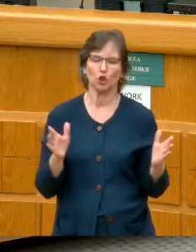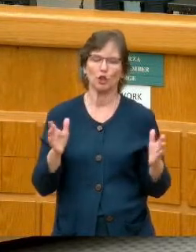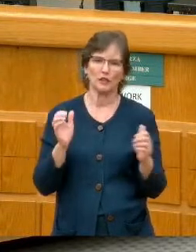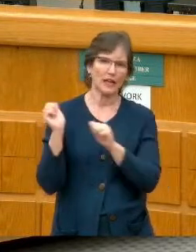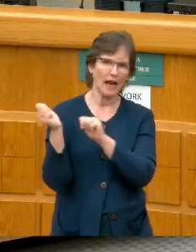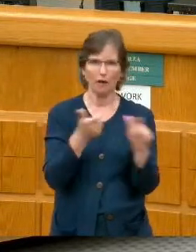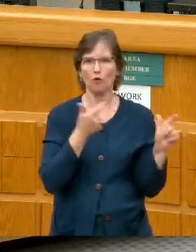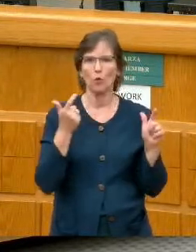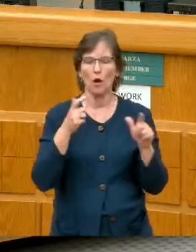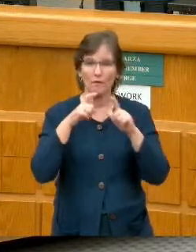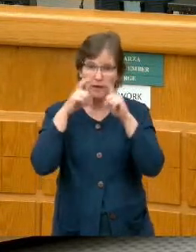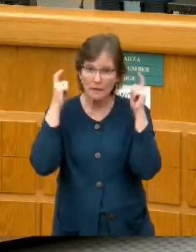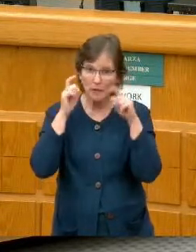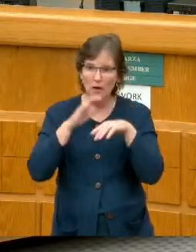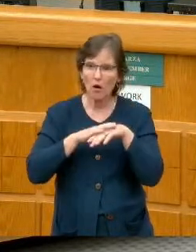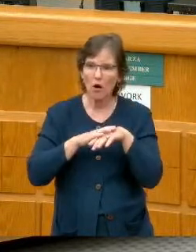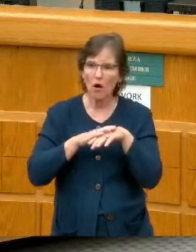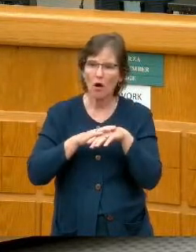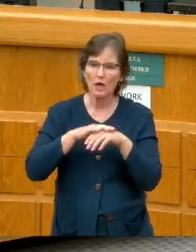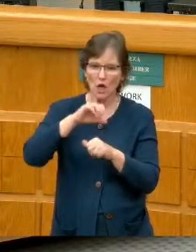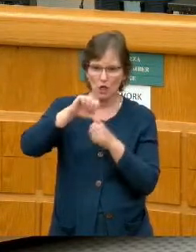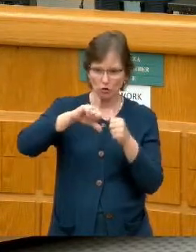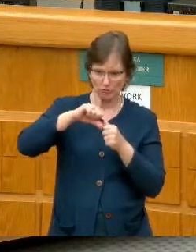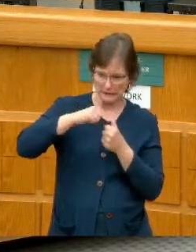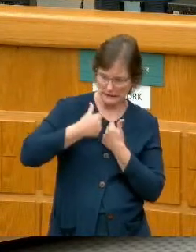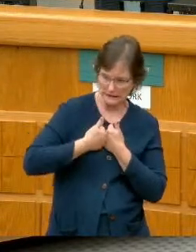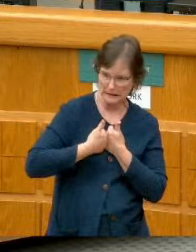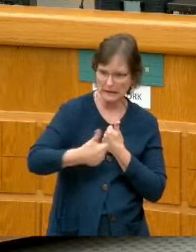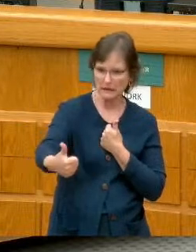and social distance at least 6 feet.